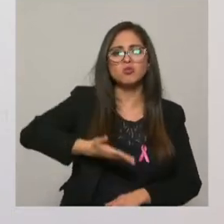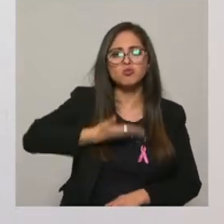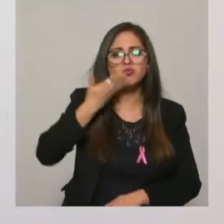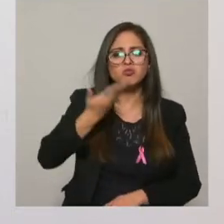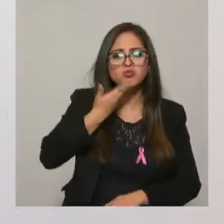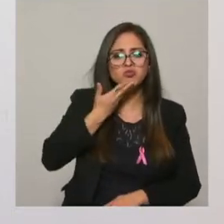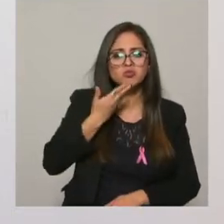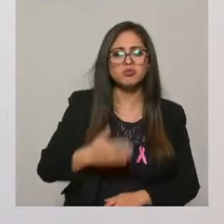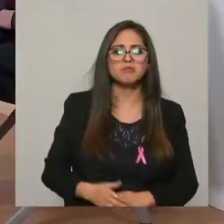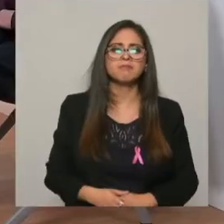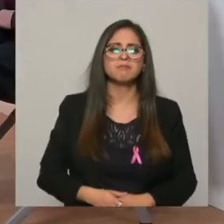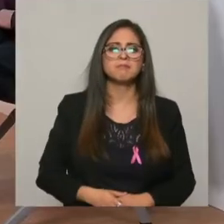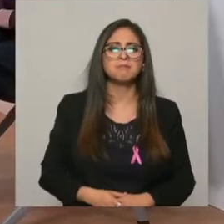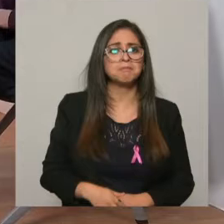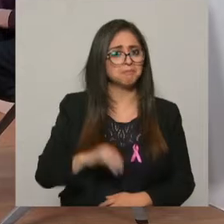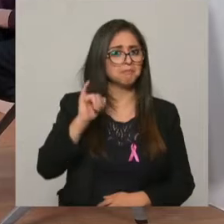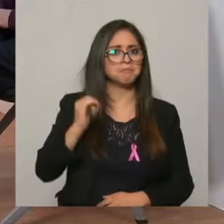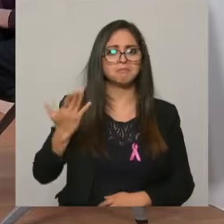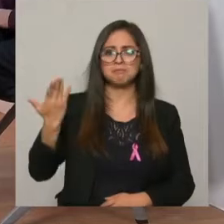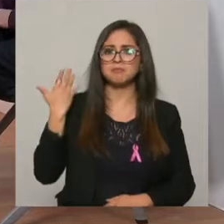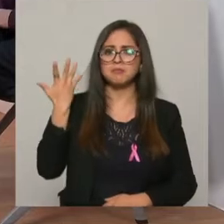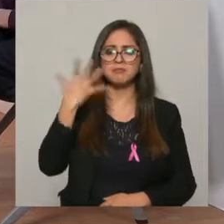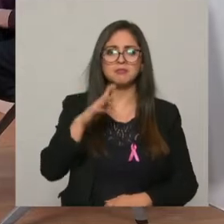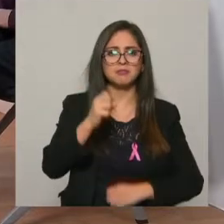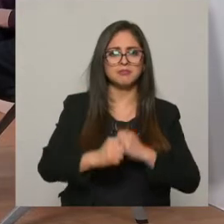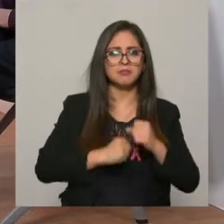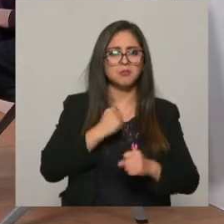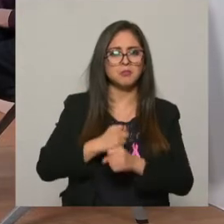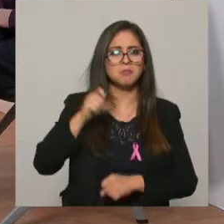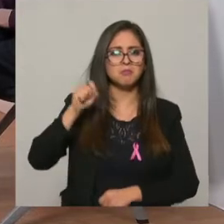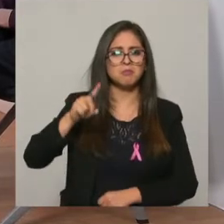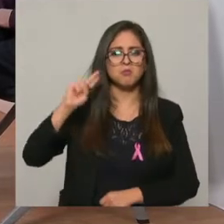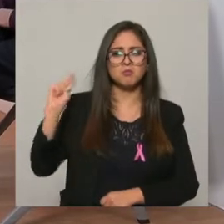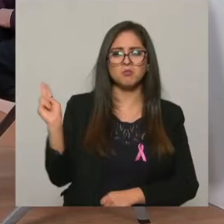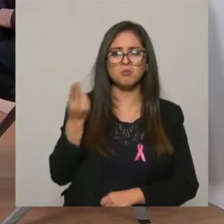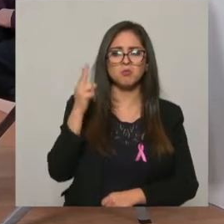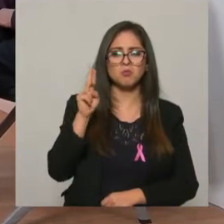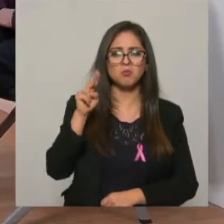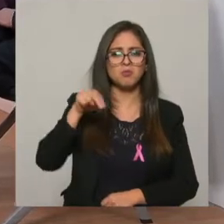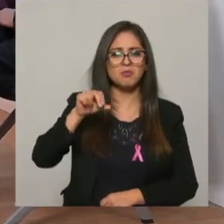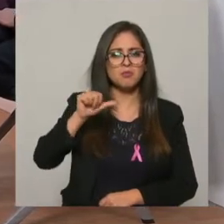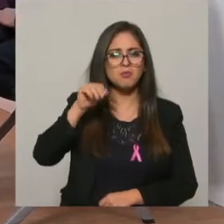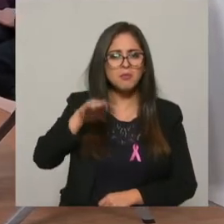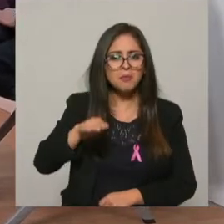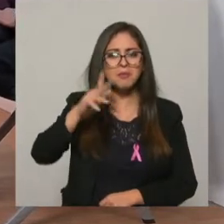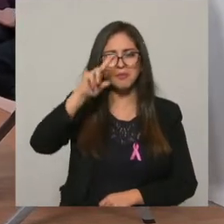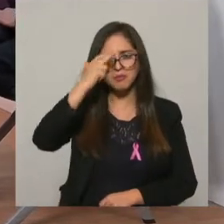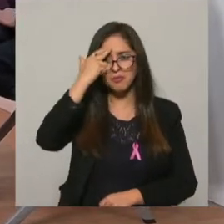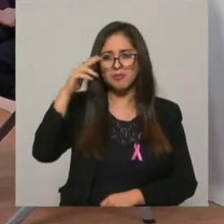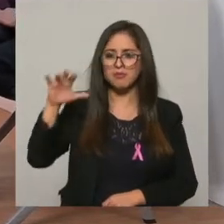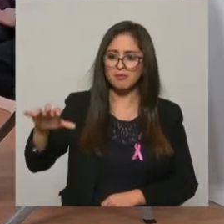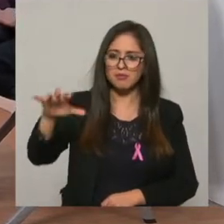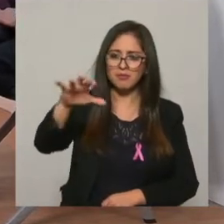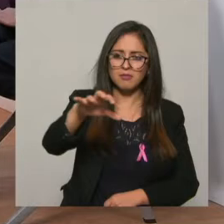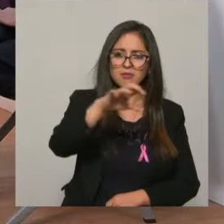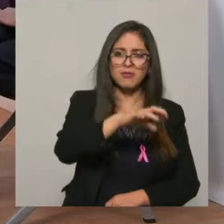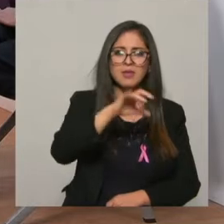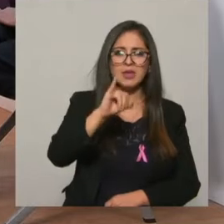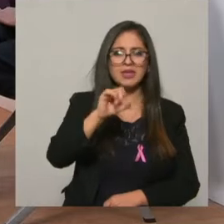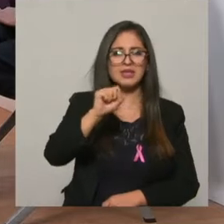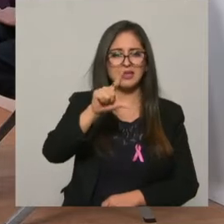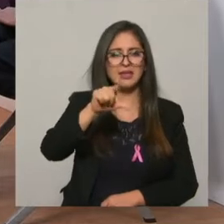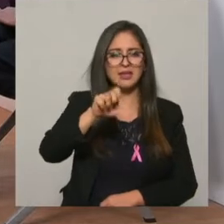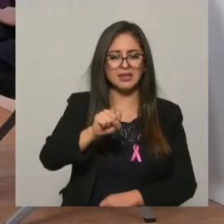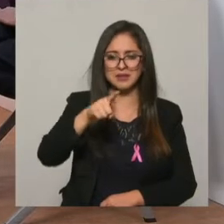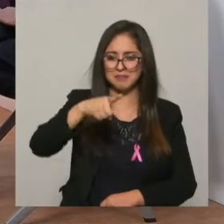hace unos 10 años, nuestra máxima casa de estudios, ahí tenía esta ofrenda en las islas. Así es. ¿No? Y bueno, hemos visto, como tú